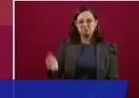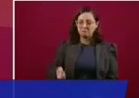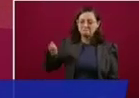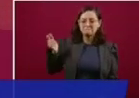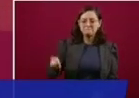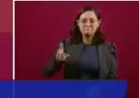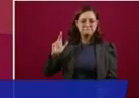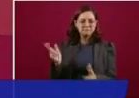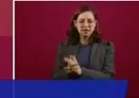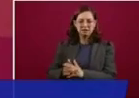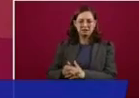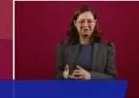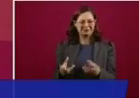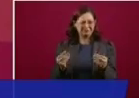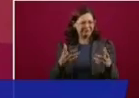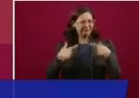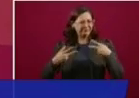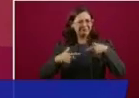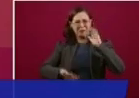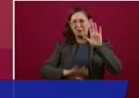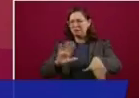ya lo dije en masacres